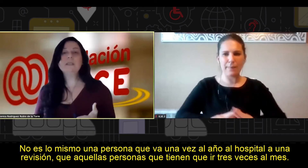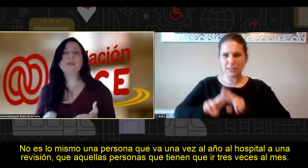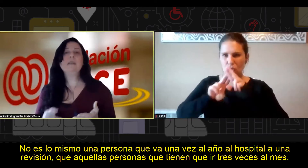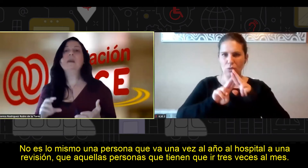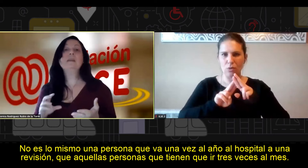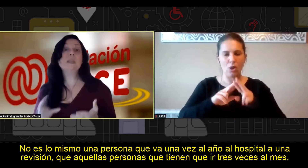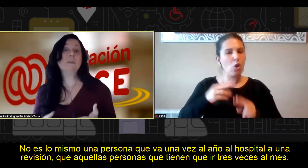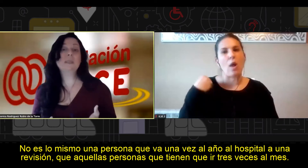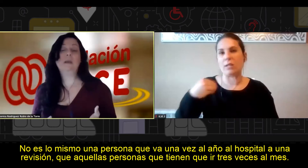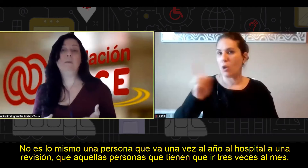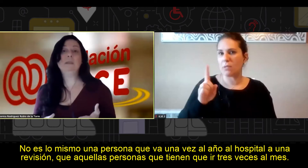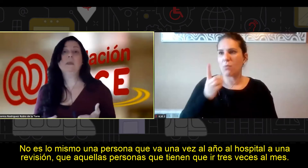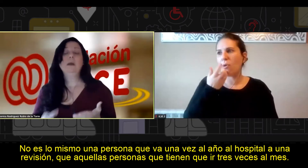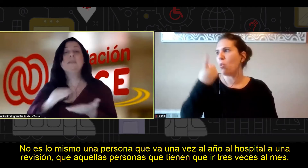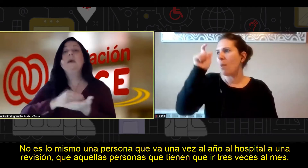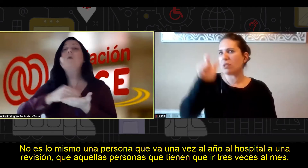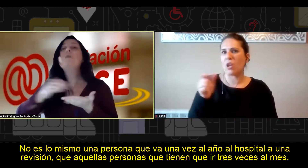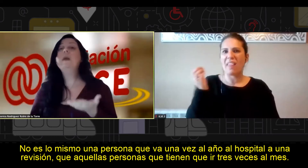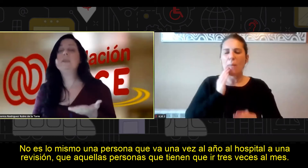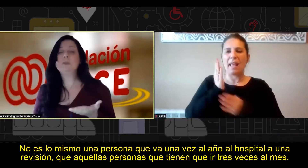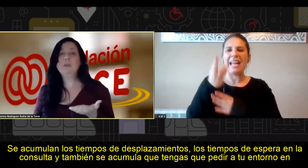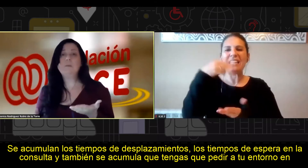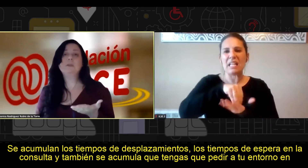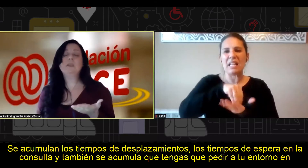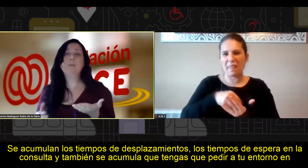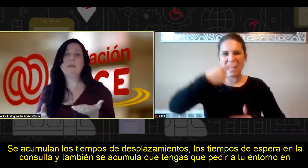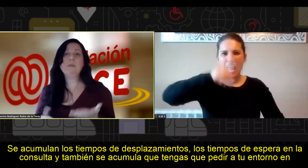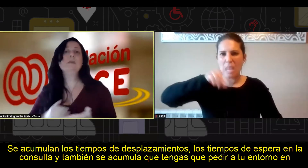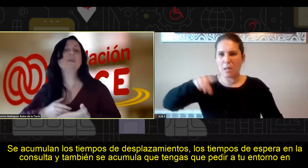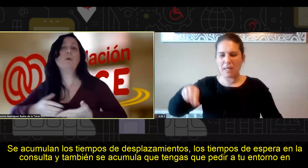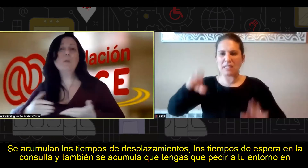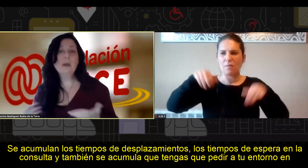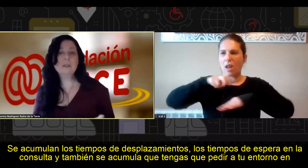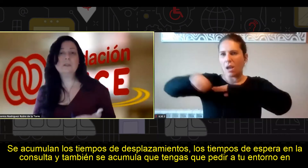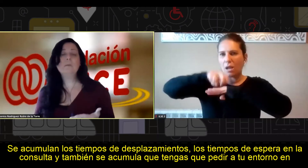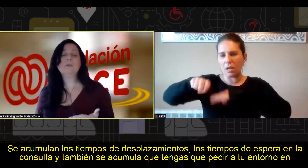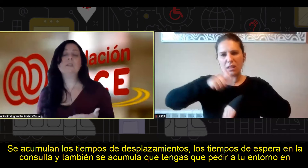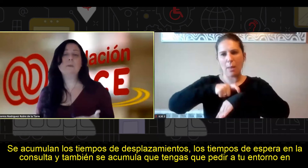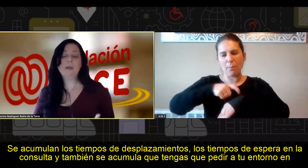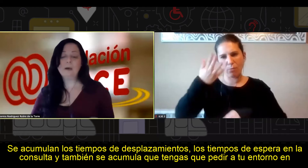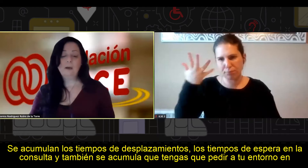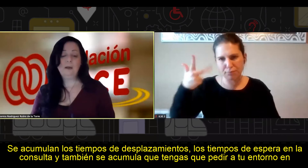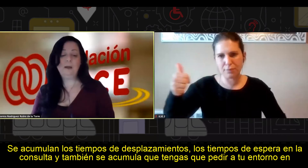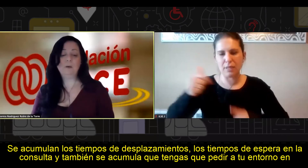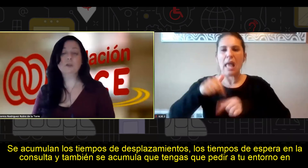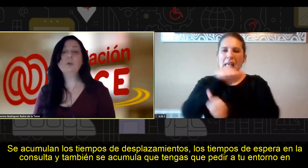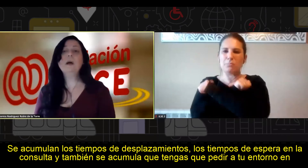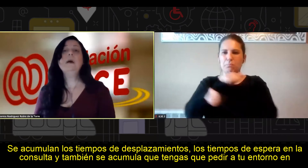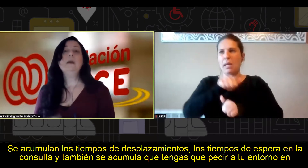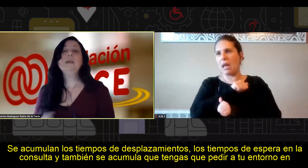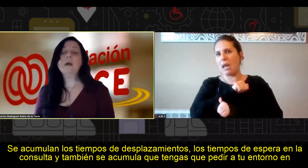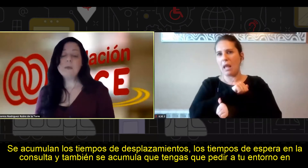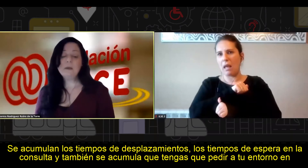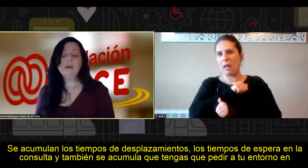personas que tienen que ir 3 veces al mes. Se acumulan esos tiempos de desplazamiento, se acumulan esos tiempos de espera en la consulta